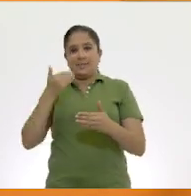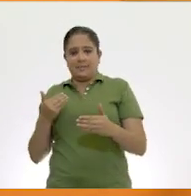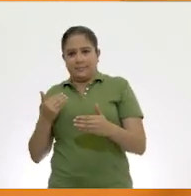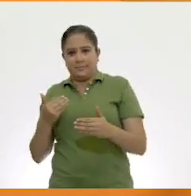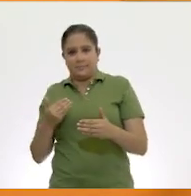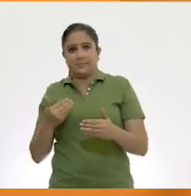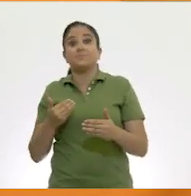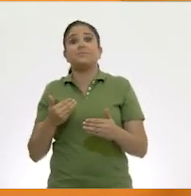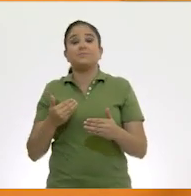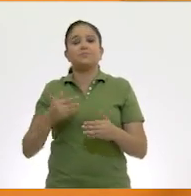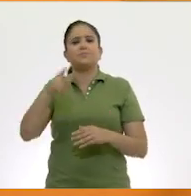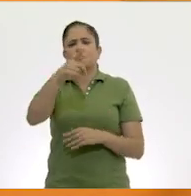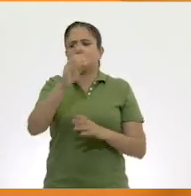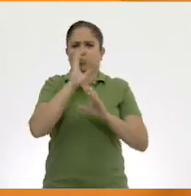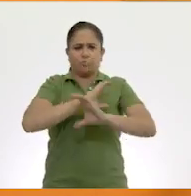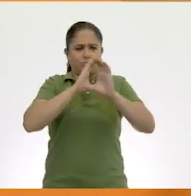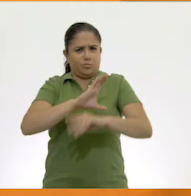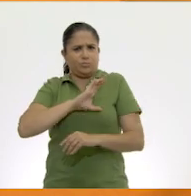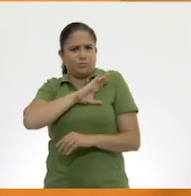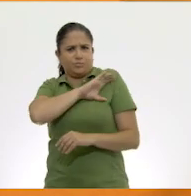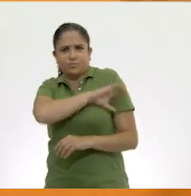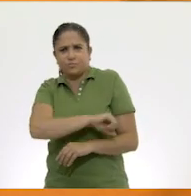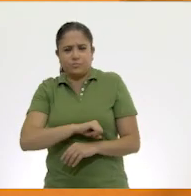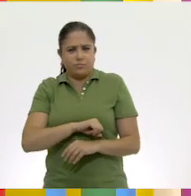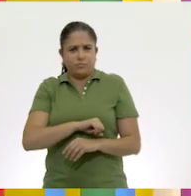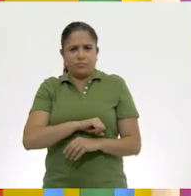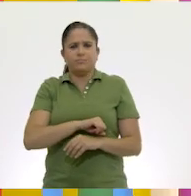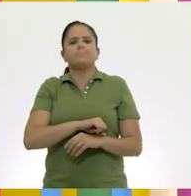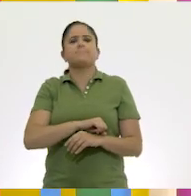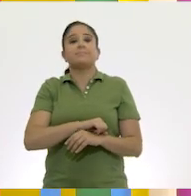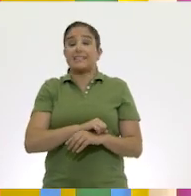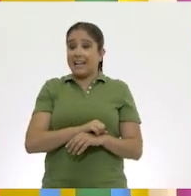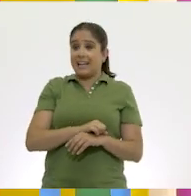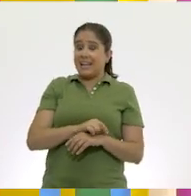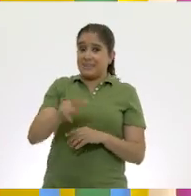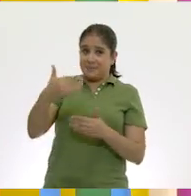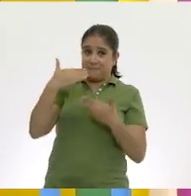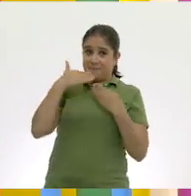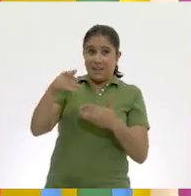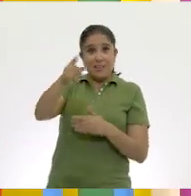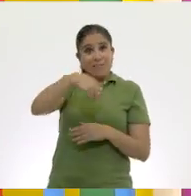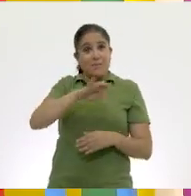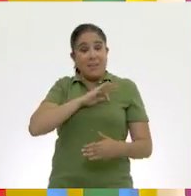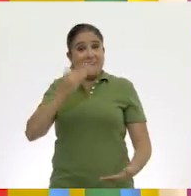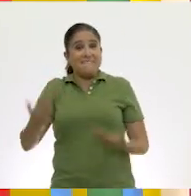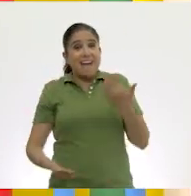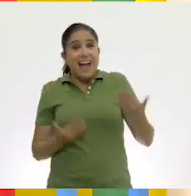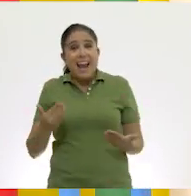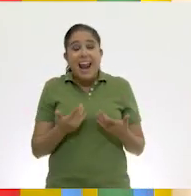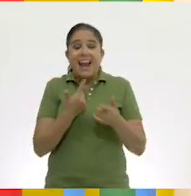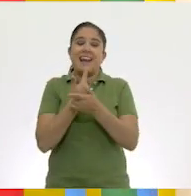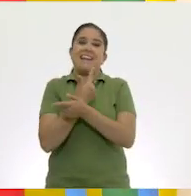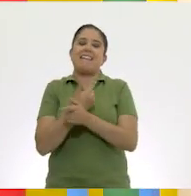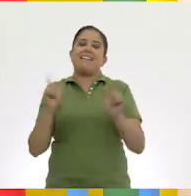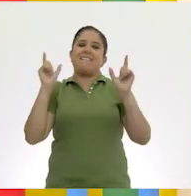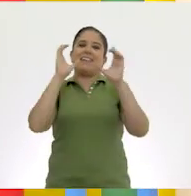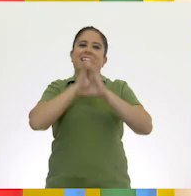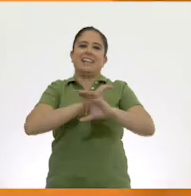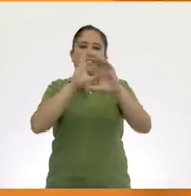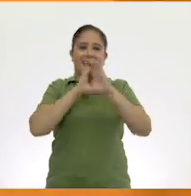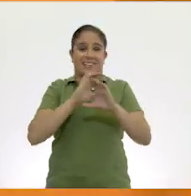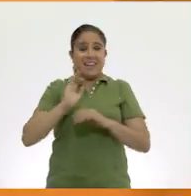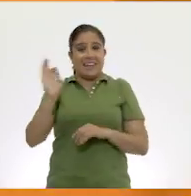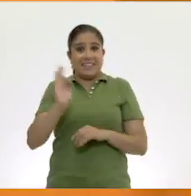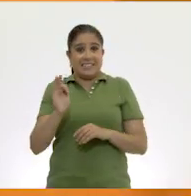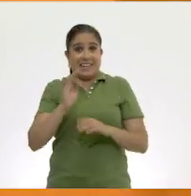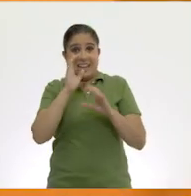con tu canción favorita eso es más grande maestra lady así vamos a poder bailar cualquier canción que nos pongan a la